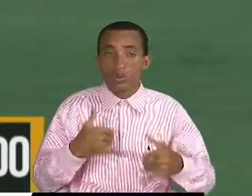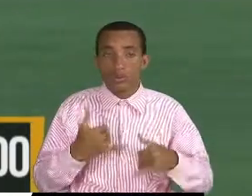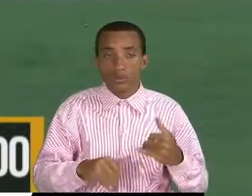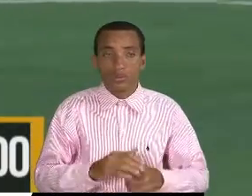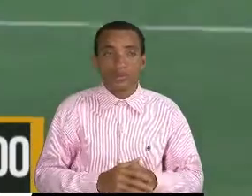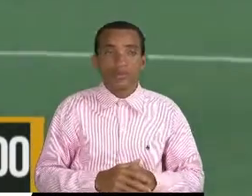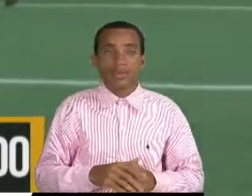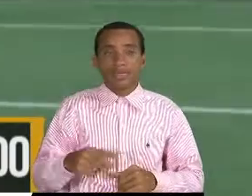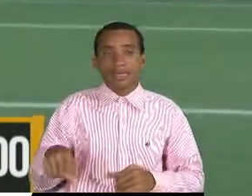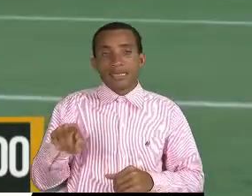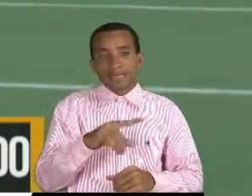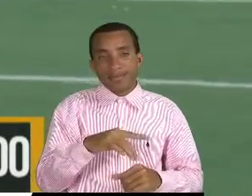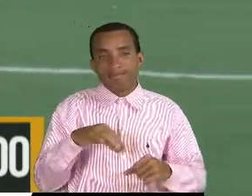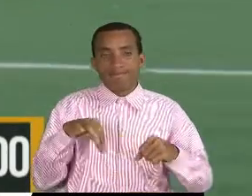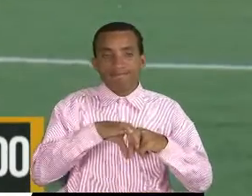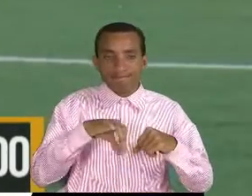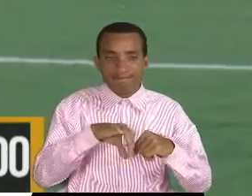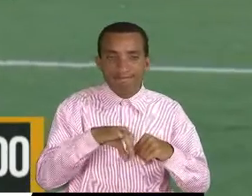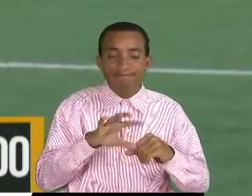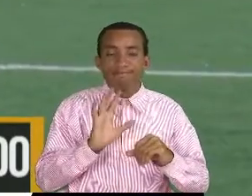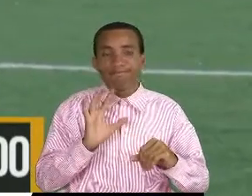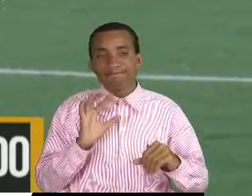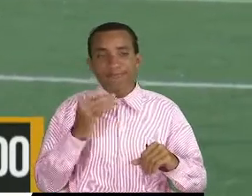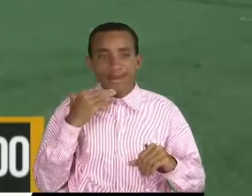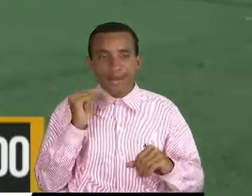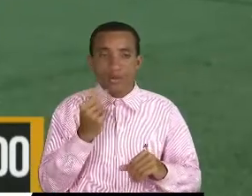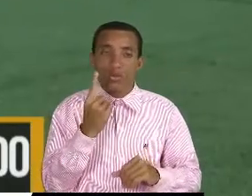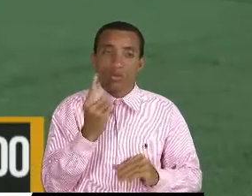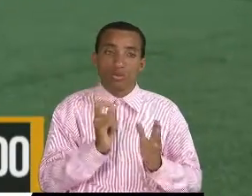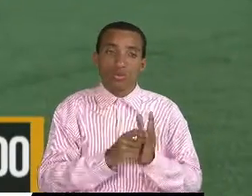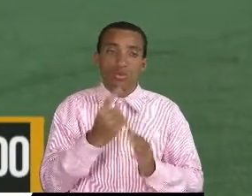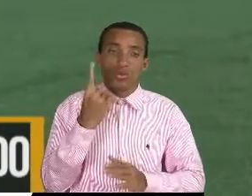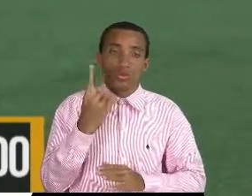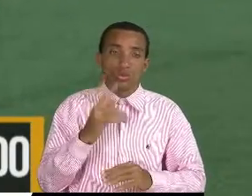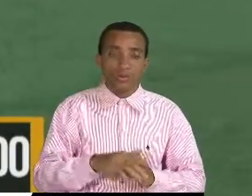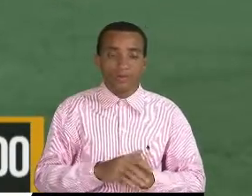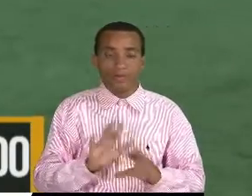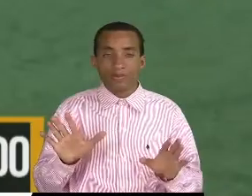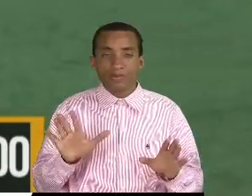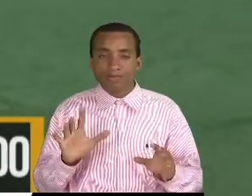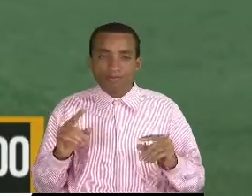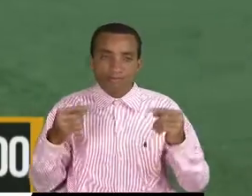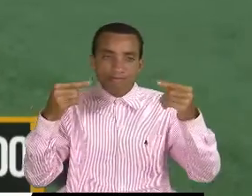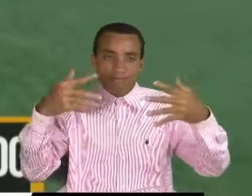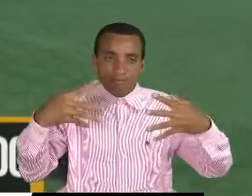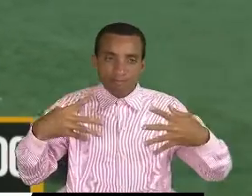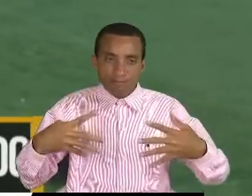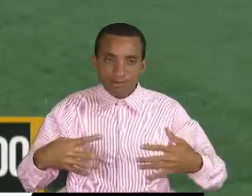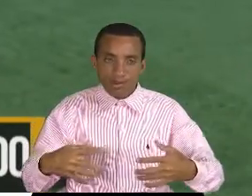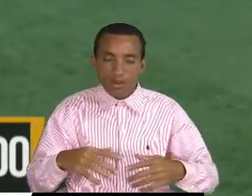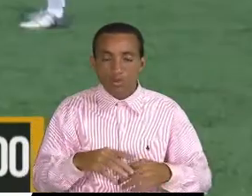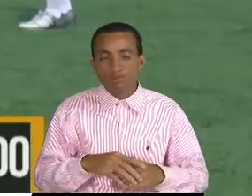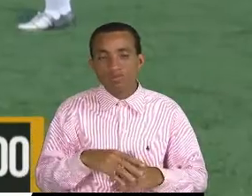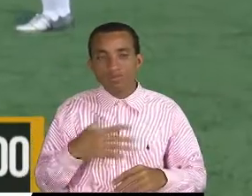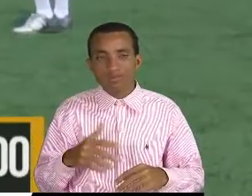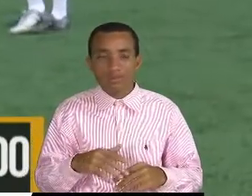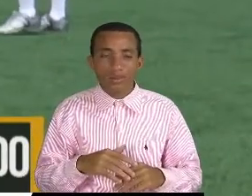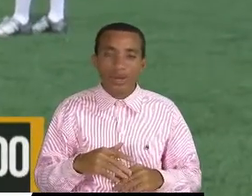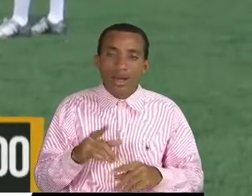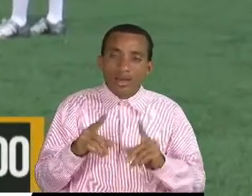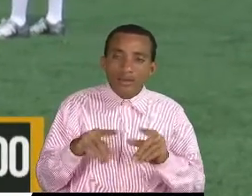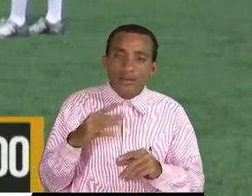el equipo aurinegro, que apenas suma un punto en la tabla de posiciones del campeonato profesional de fútbol, el técnico ha hablado sobre el poco roce profesional de las